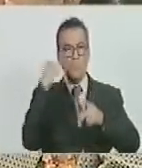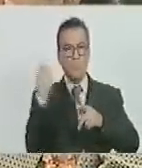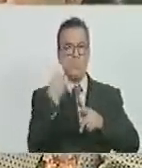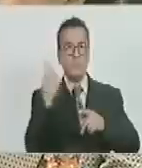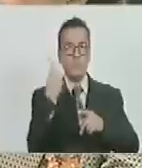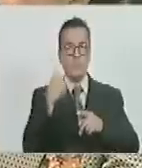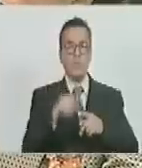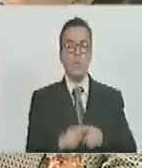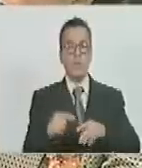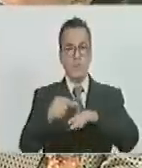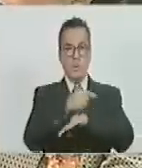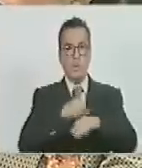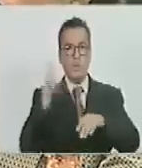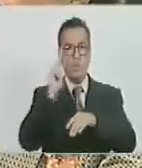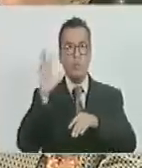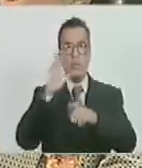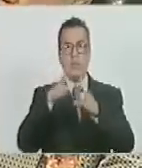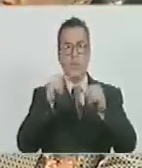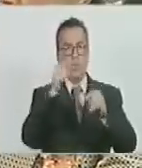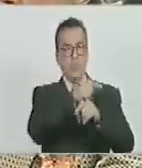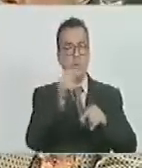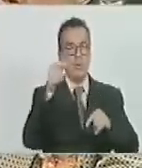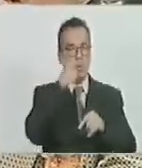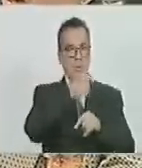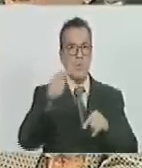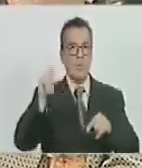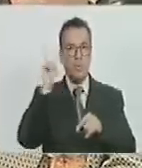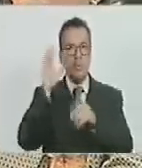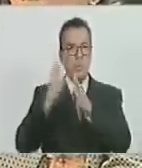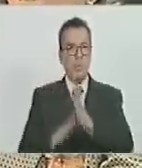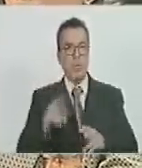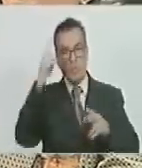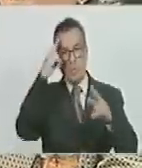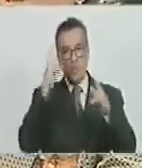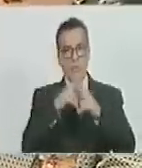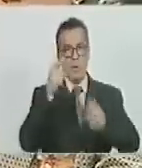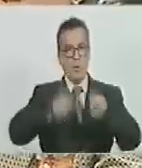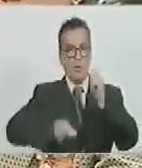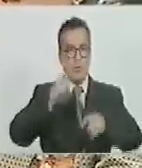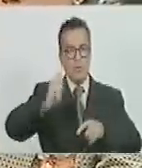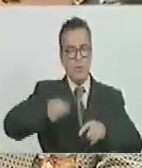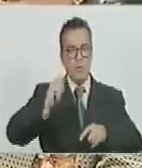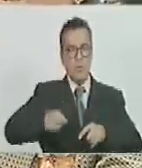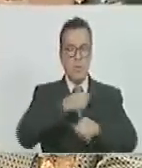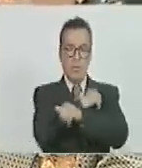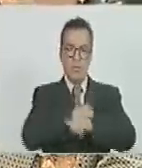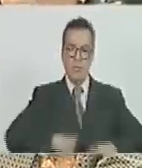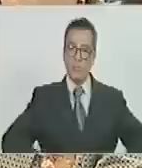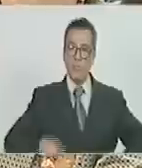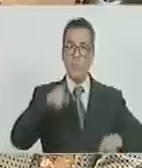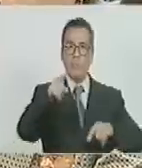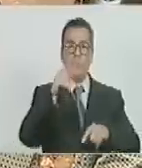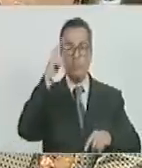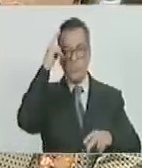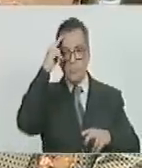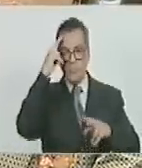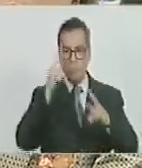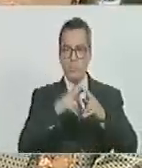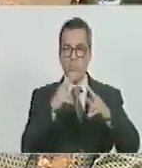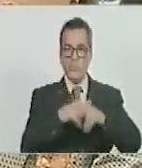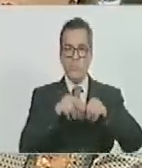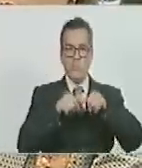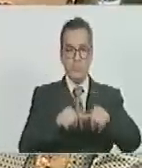gobierno de Venezuela, son de todos los venezolanos. Es el reconocimiento de la justicia de Portugal que es consecuente